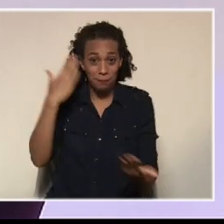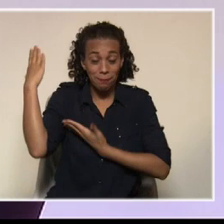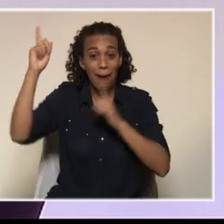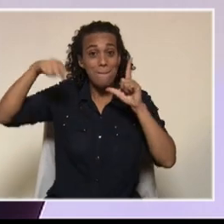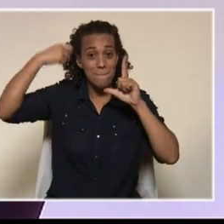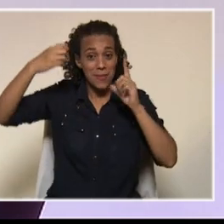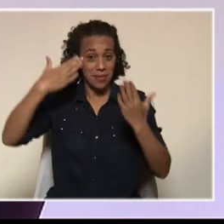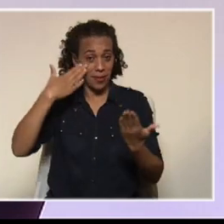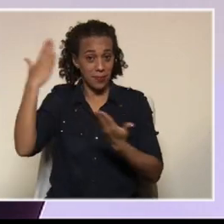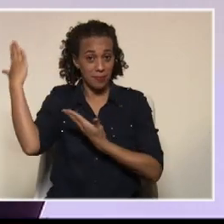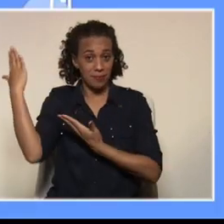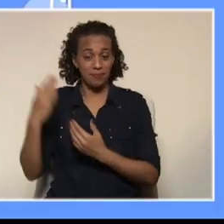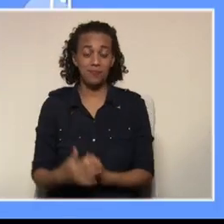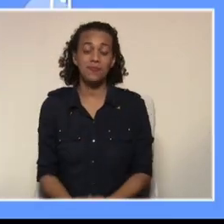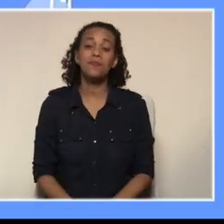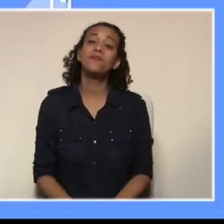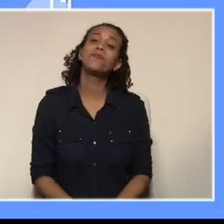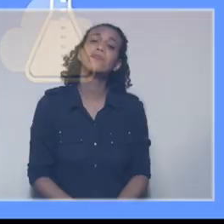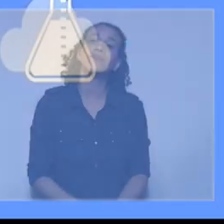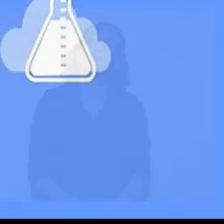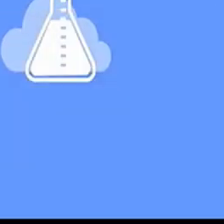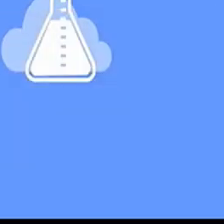video.